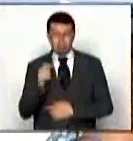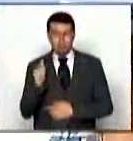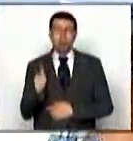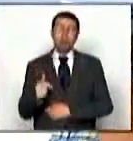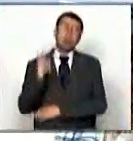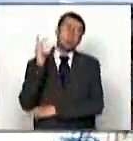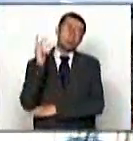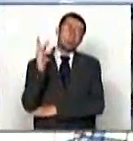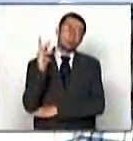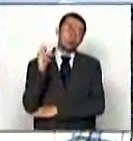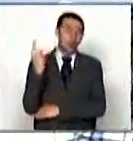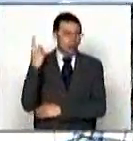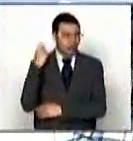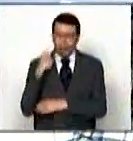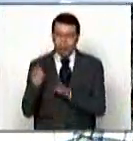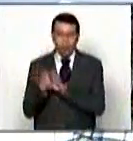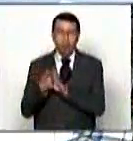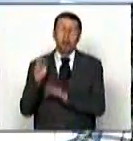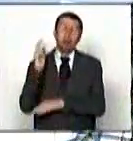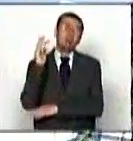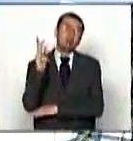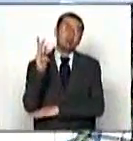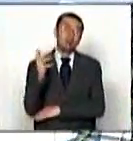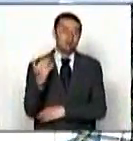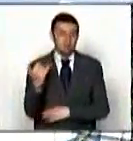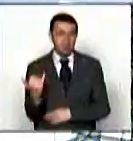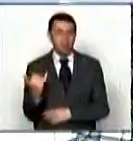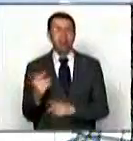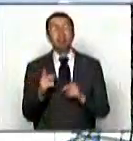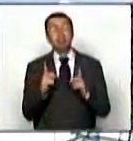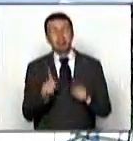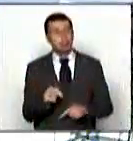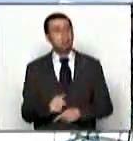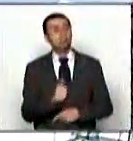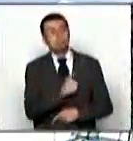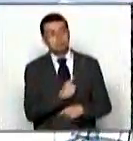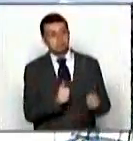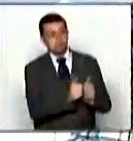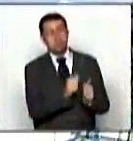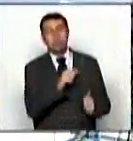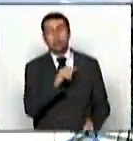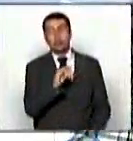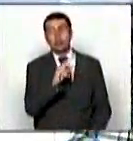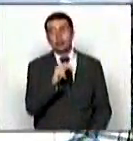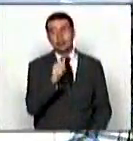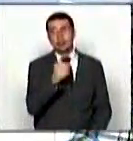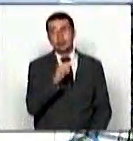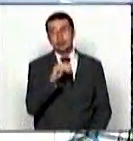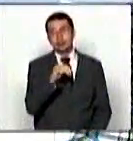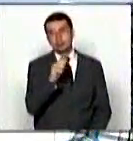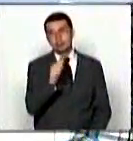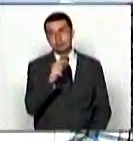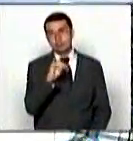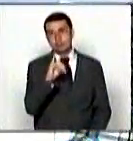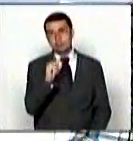exponente ayer aquí en Conexión Vital, José Miguel Rivier, sino que tendrá también a Lina María Gil, a